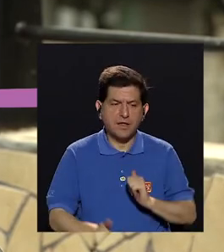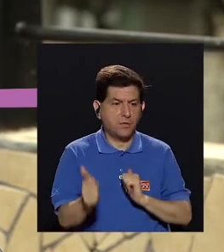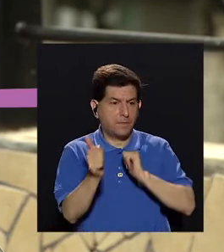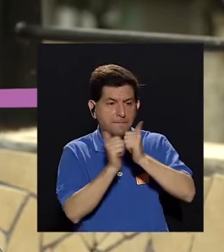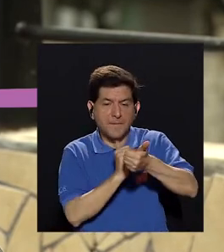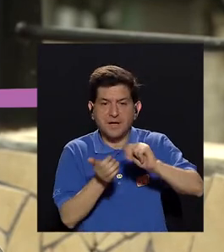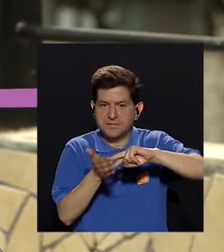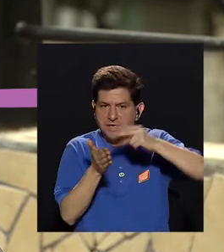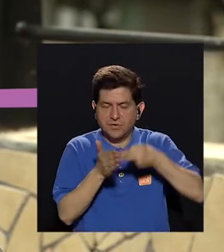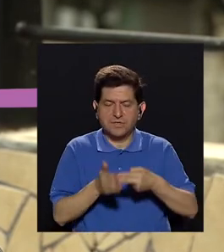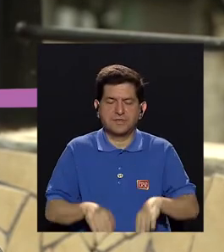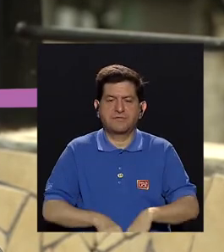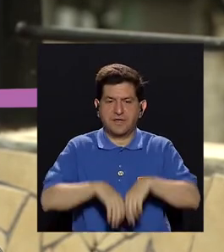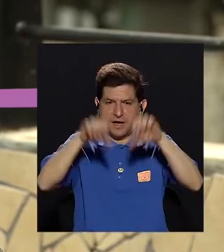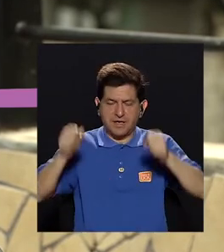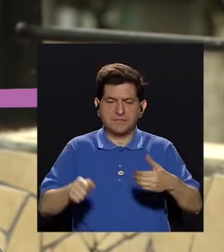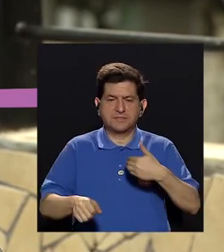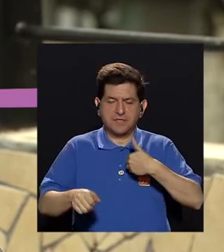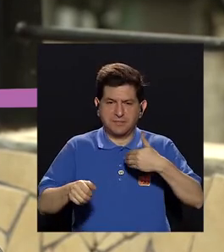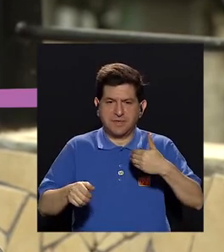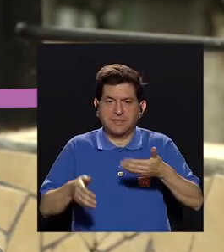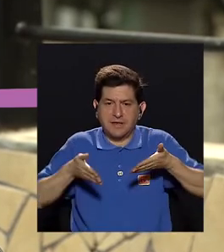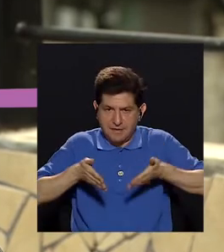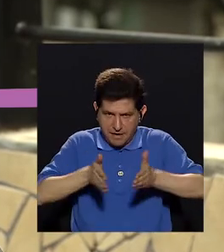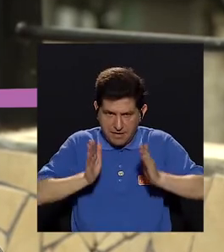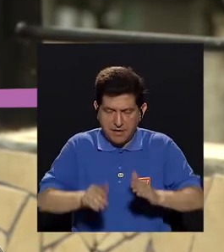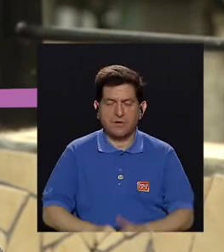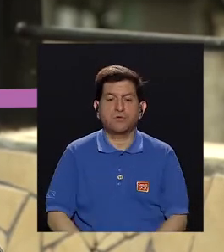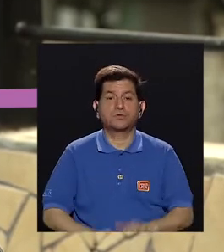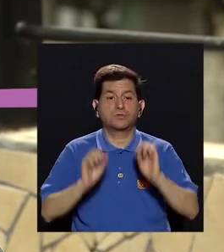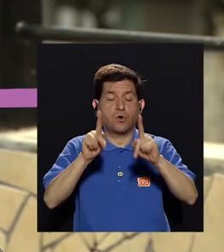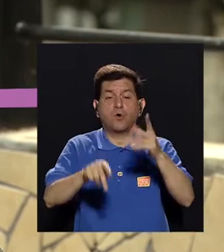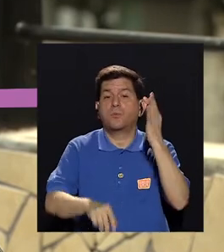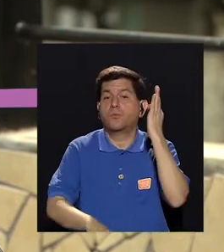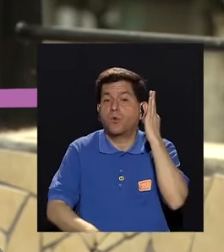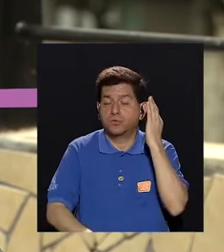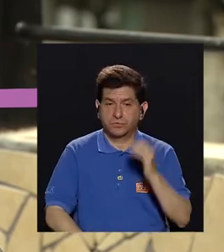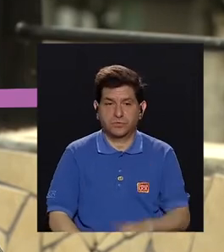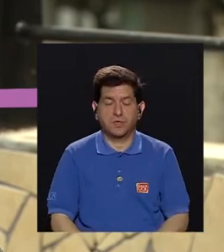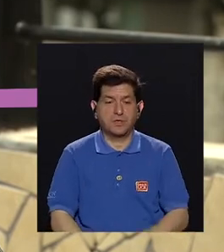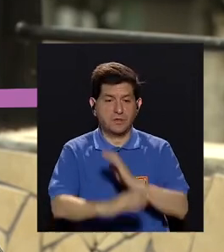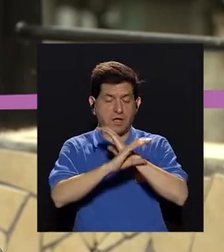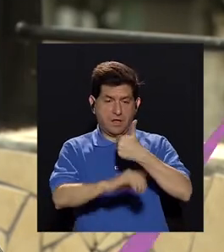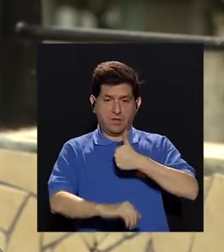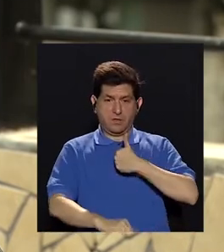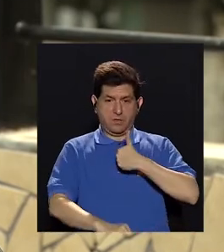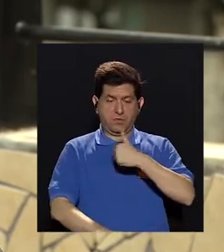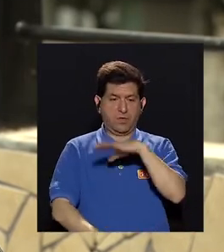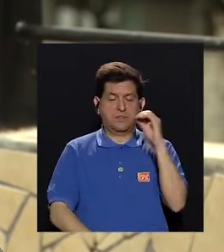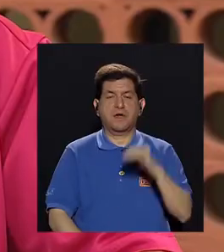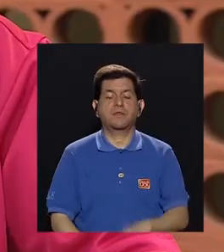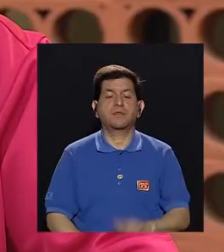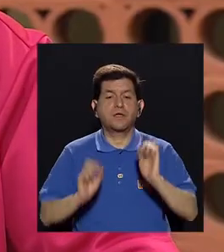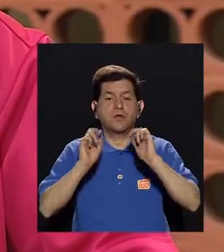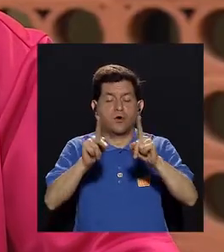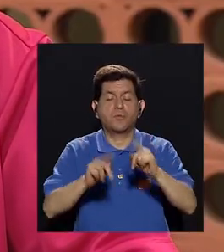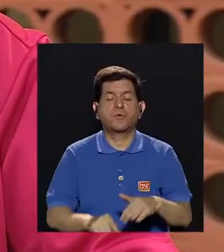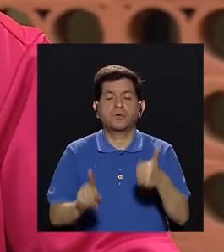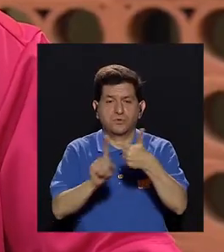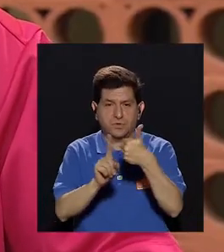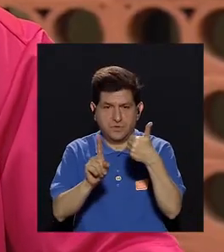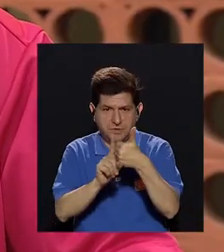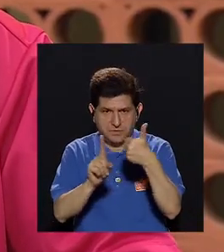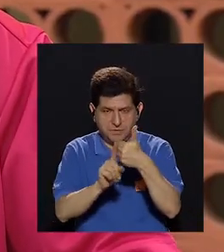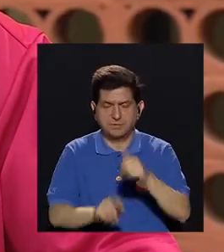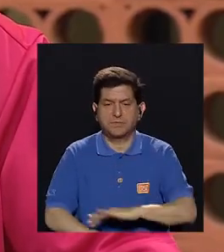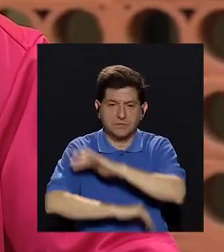las mujeres de cuidarse y de darse espacio para sí mismas en todas las etapas de su vida. Doctora, vamos a hacer aquí una